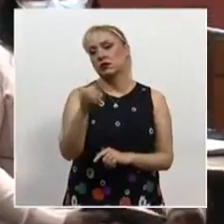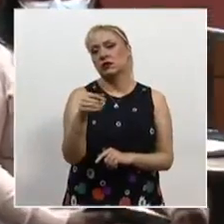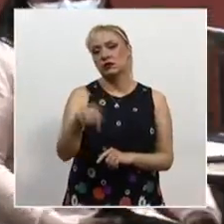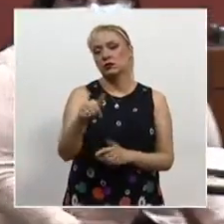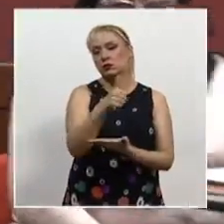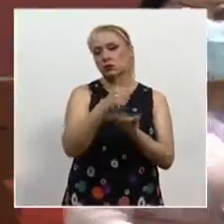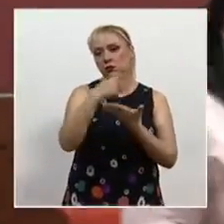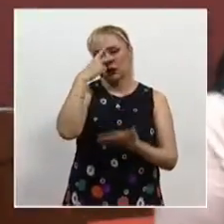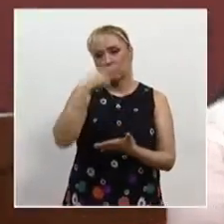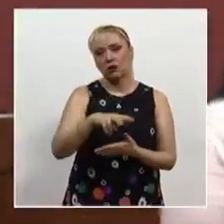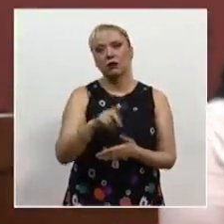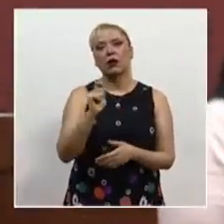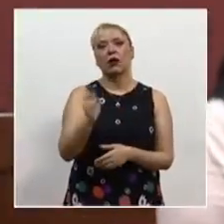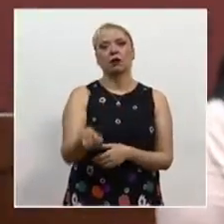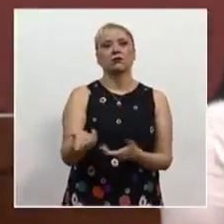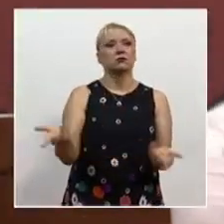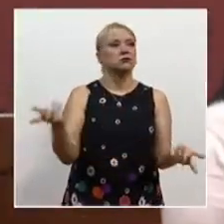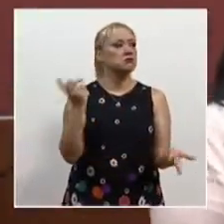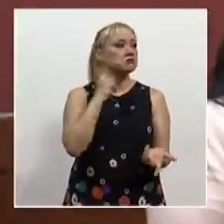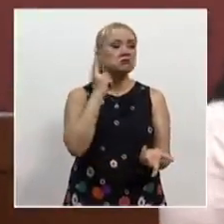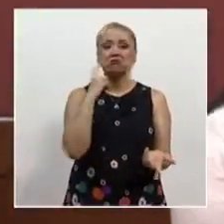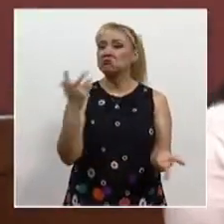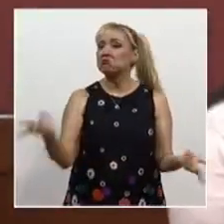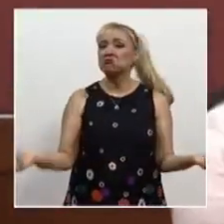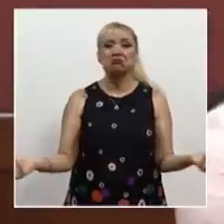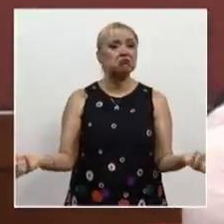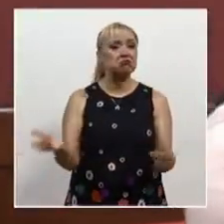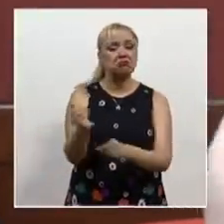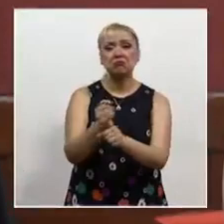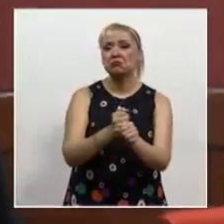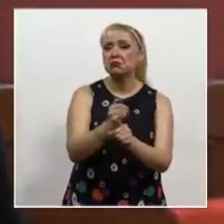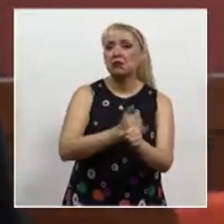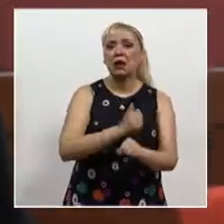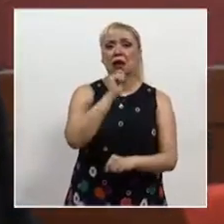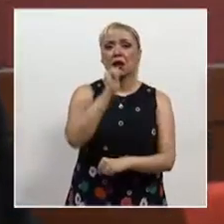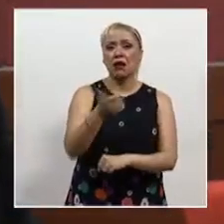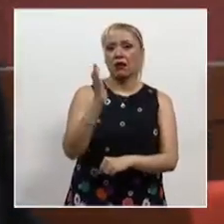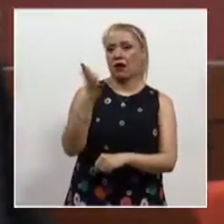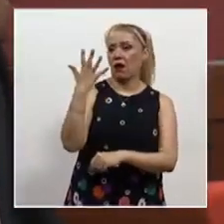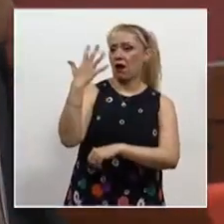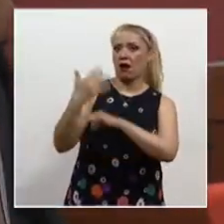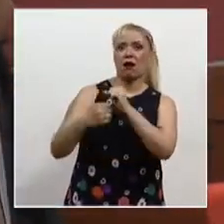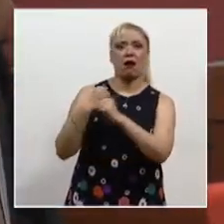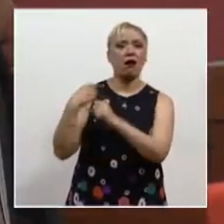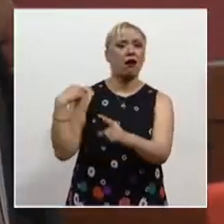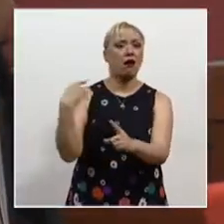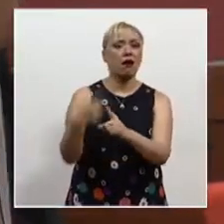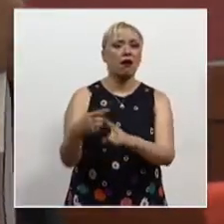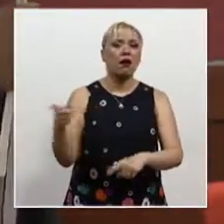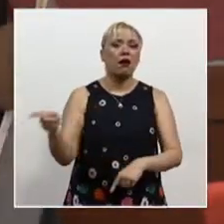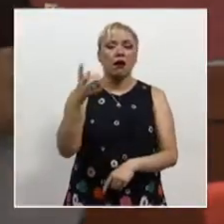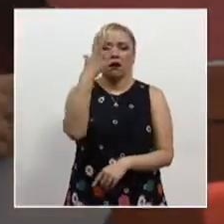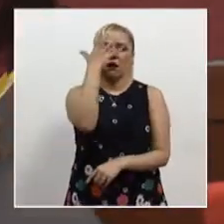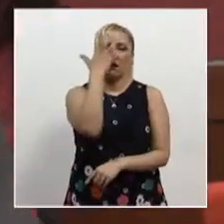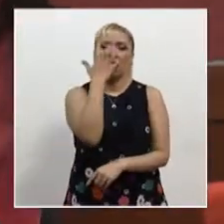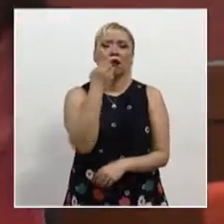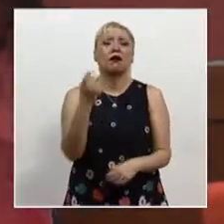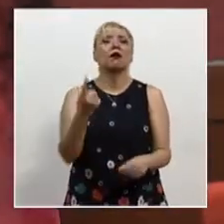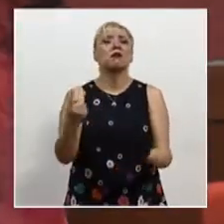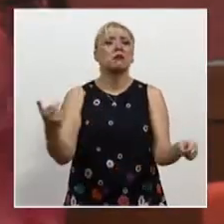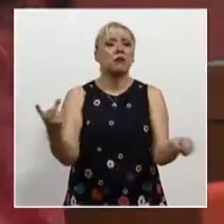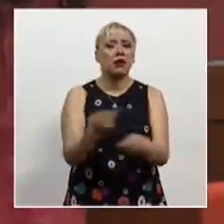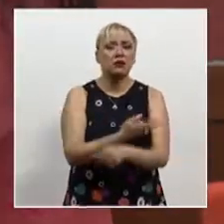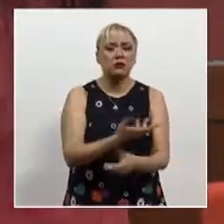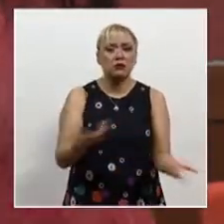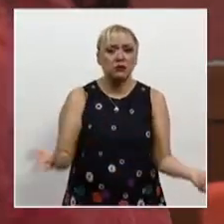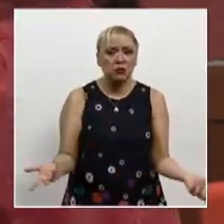años de lo ocurrido tampoco han avanzado en las investigaciones y María Guadalupe ni su familia saben nada de lo que ocurrió